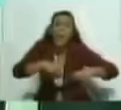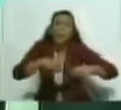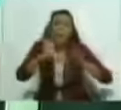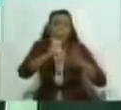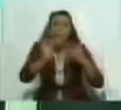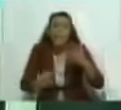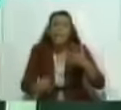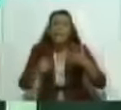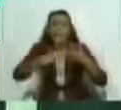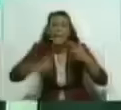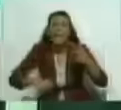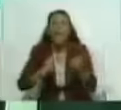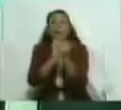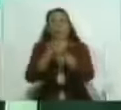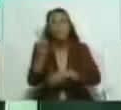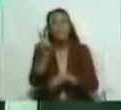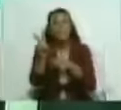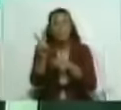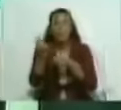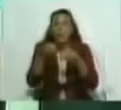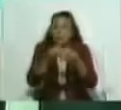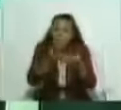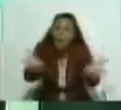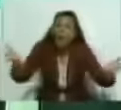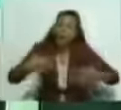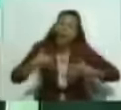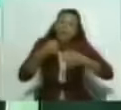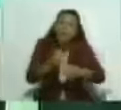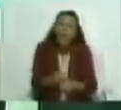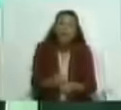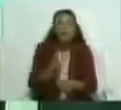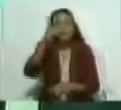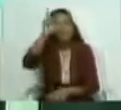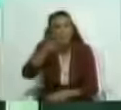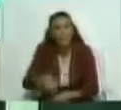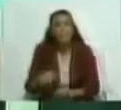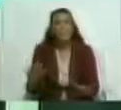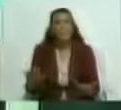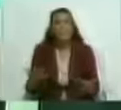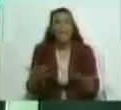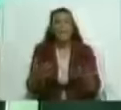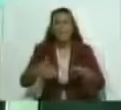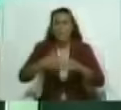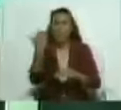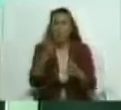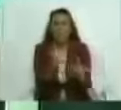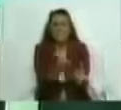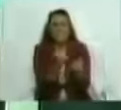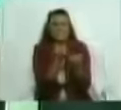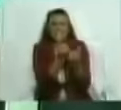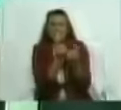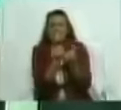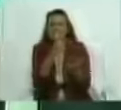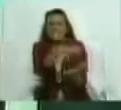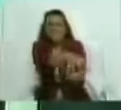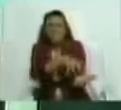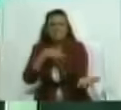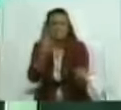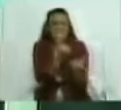nacional podemos convertir a Venezuela en el surtidor confiable, pero también dejar ese modelo rentista y